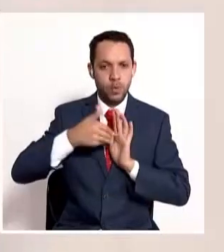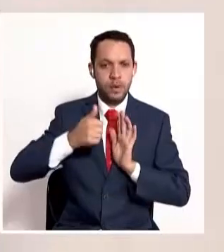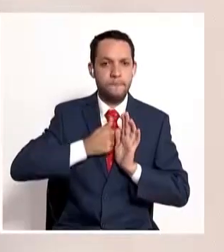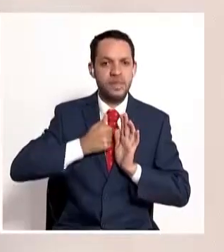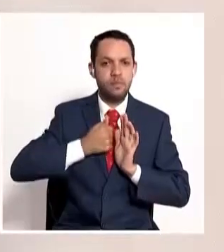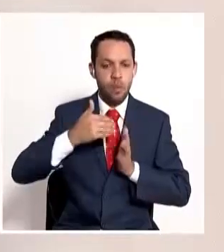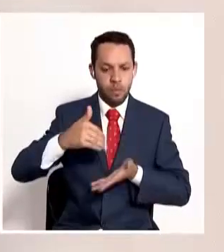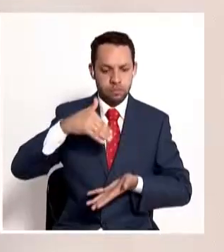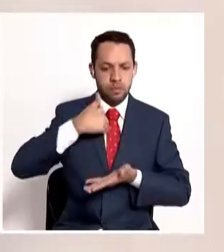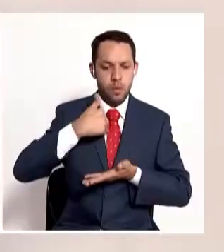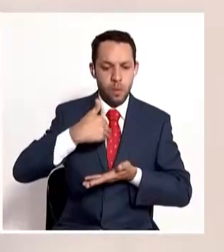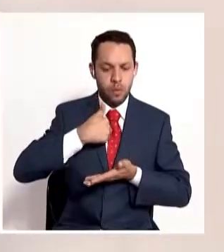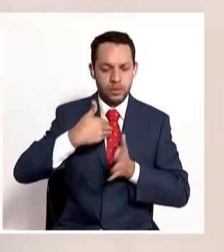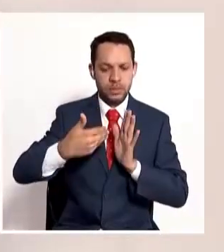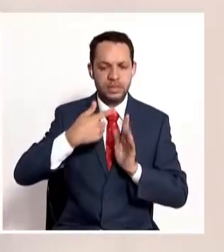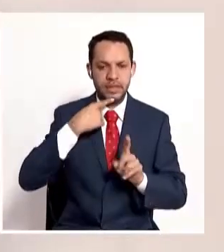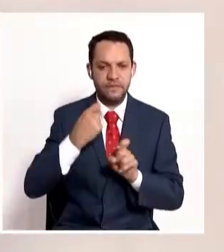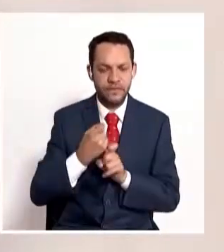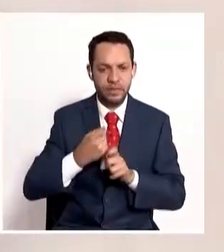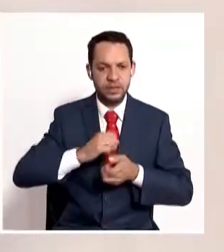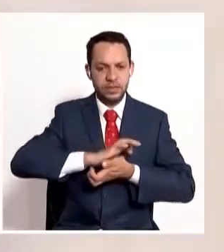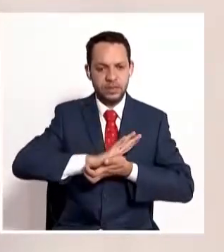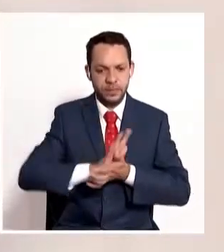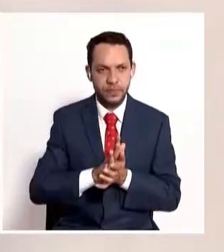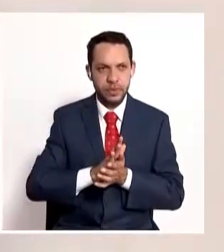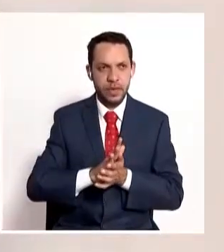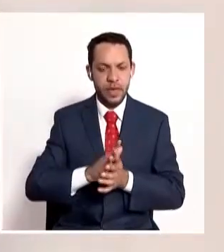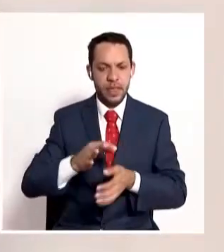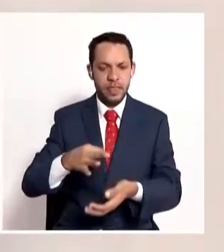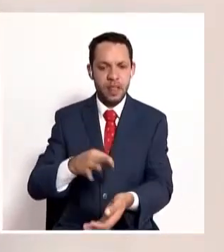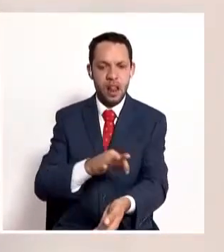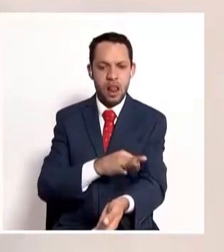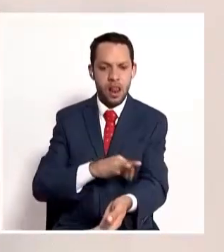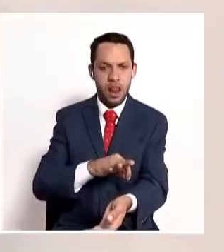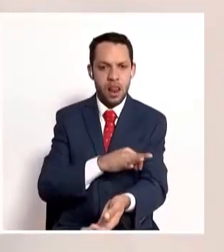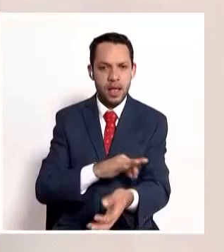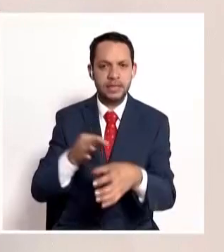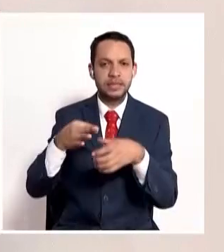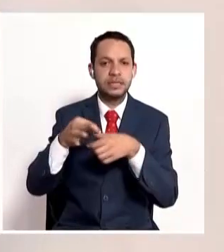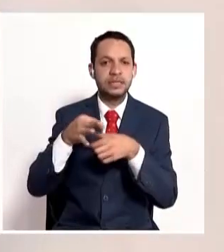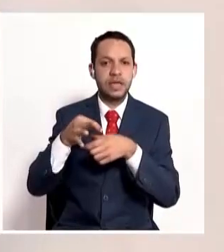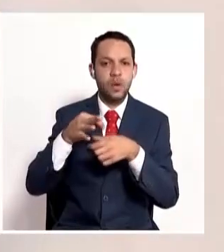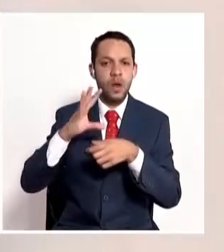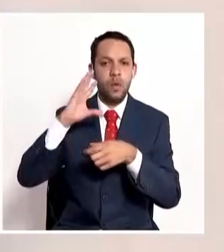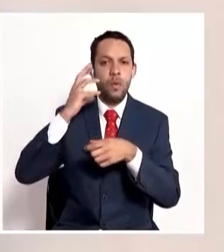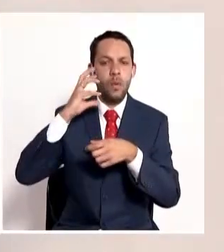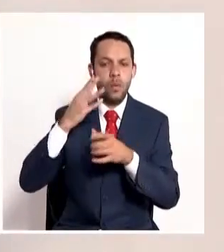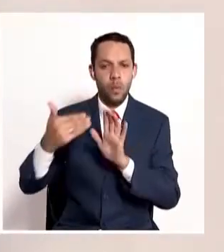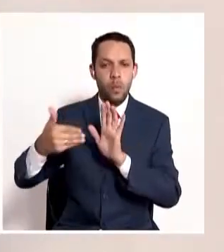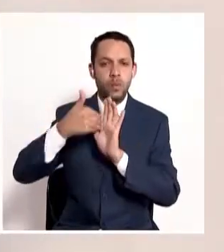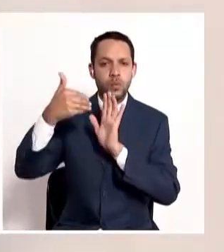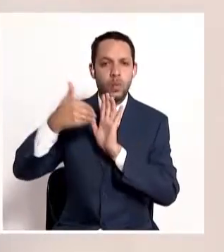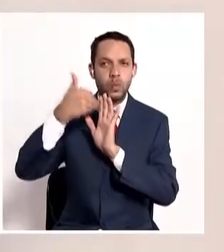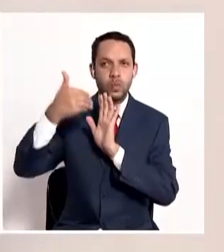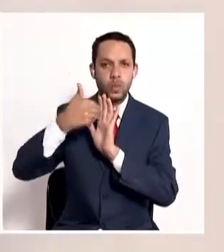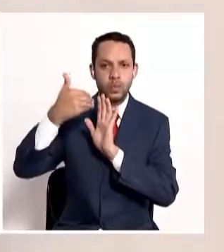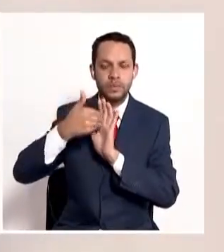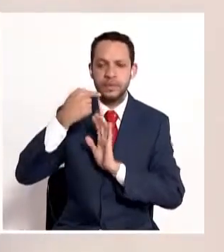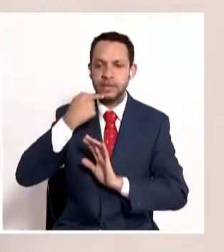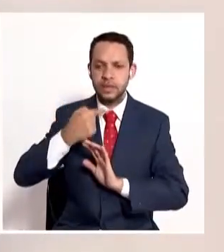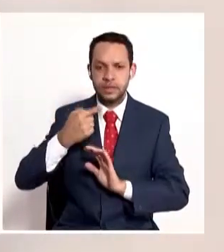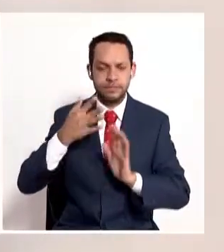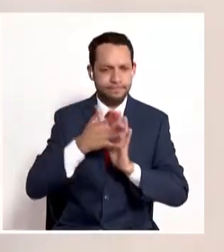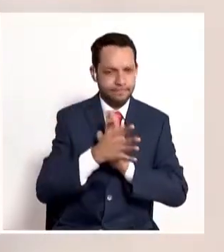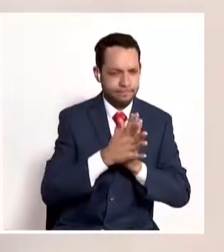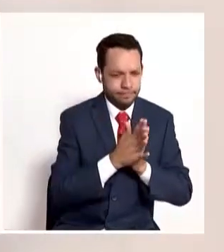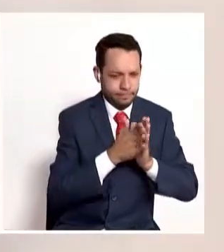cuerpo es una enfermedad autoinmune sus defensas atacan su propio cuerpo que queremos hacer el elana nos dice ah bueno ya sabemos